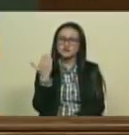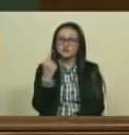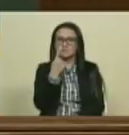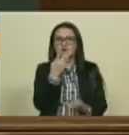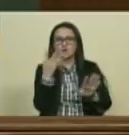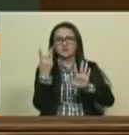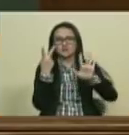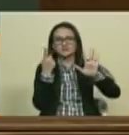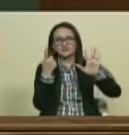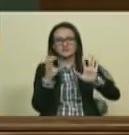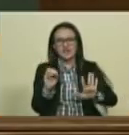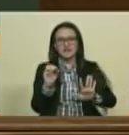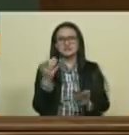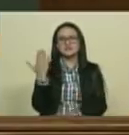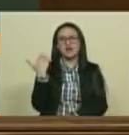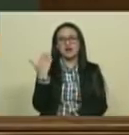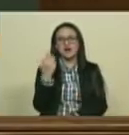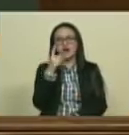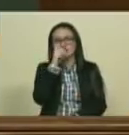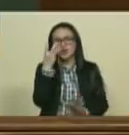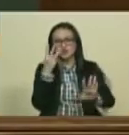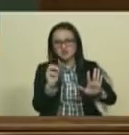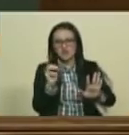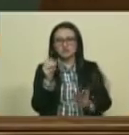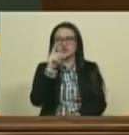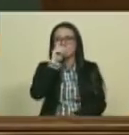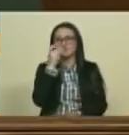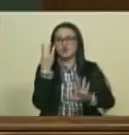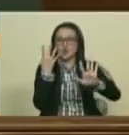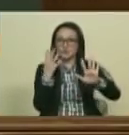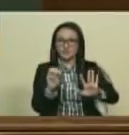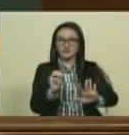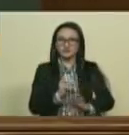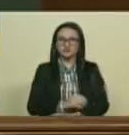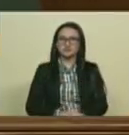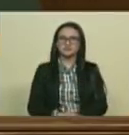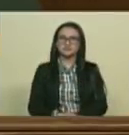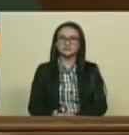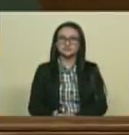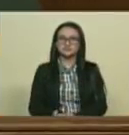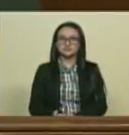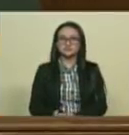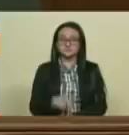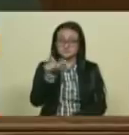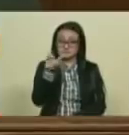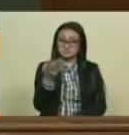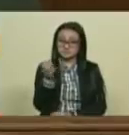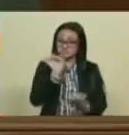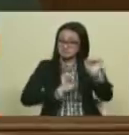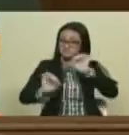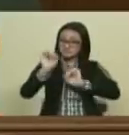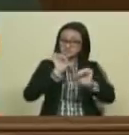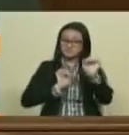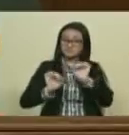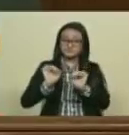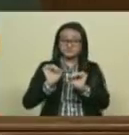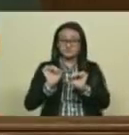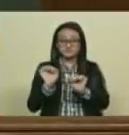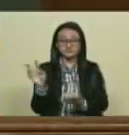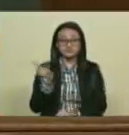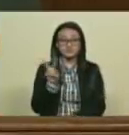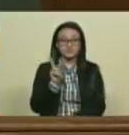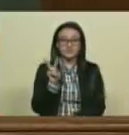60, 70, 80 y 90. Ha defendido a la República